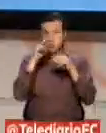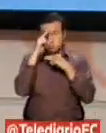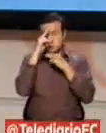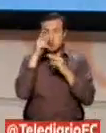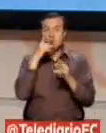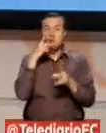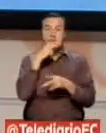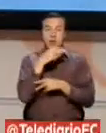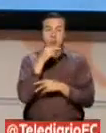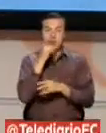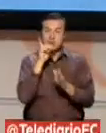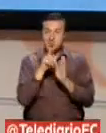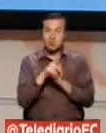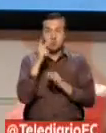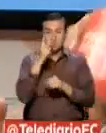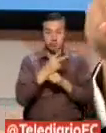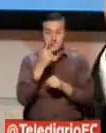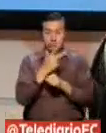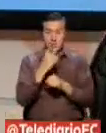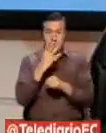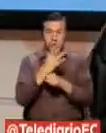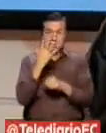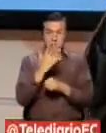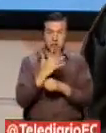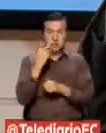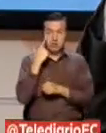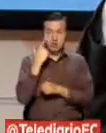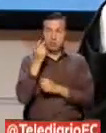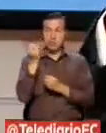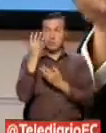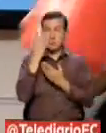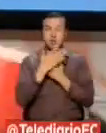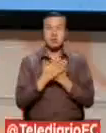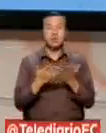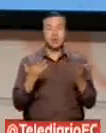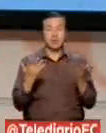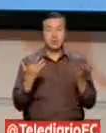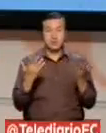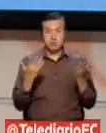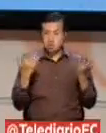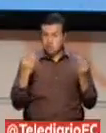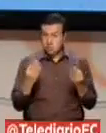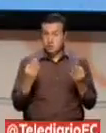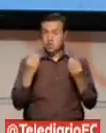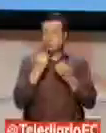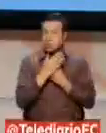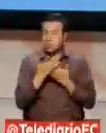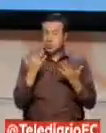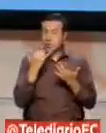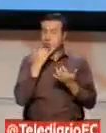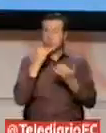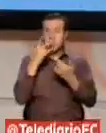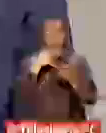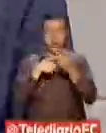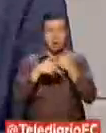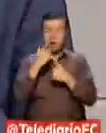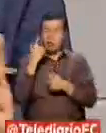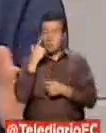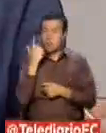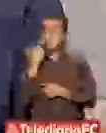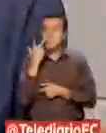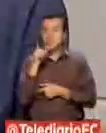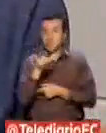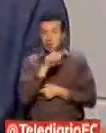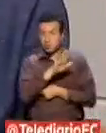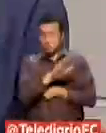falsa, tienes que esperar 2, 3, 4 días para que te den una respuesta, cuando realmente es en ese momento que está haciendo daño la información. ¿Una respuesta significa para